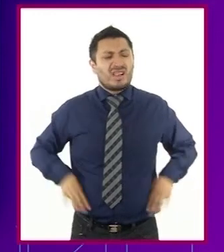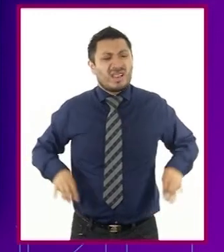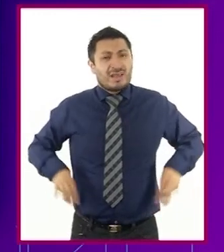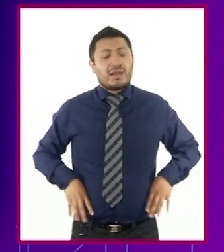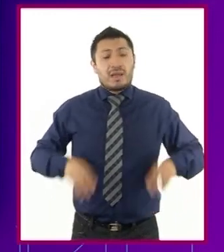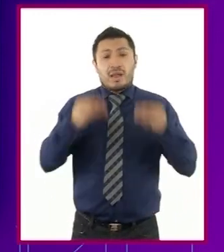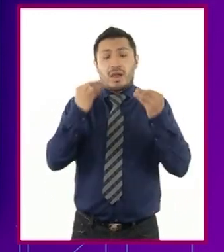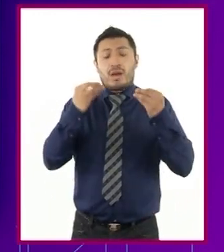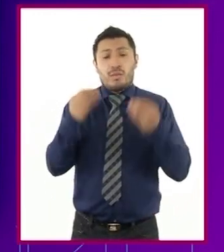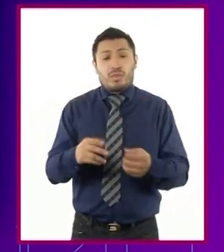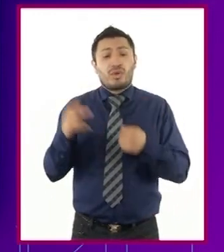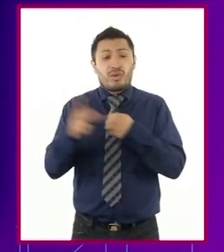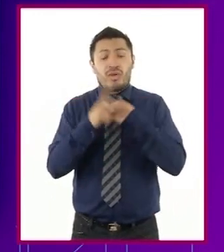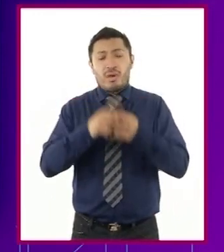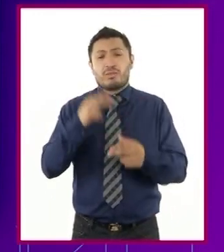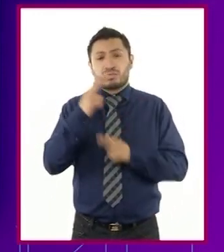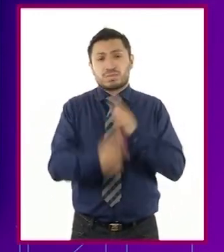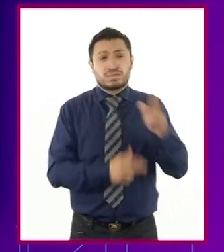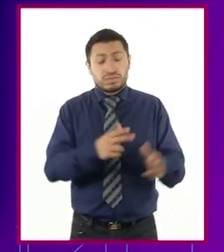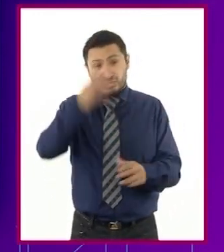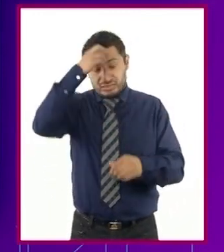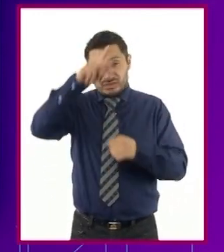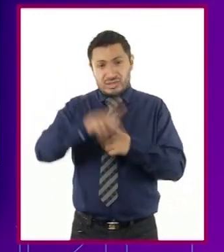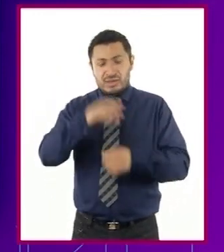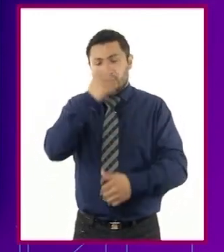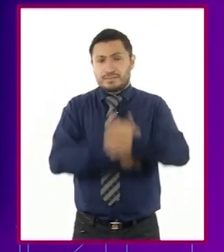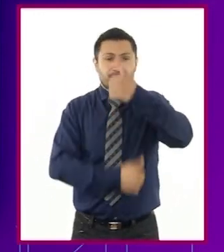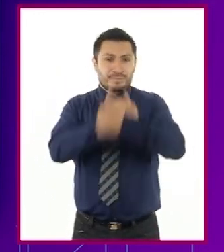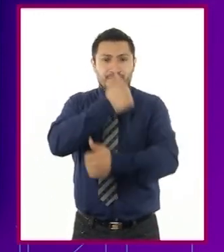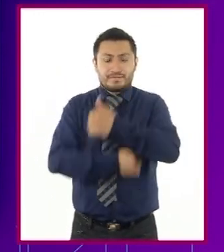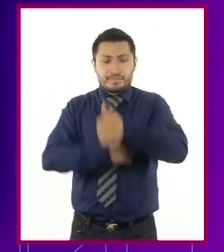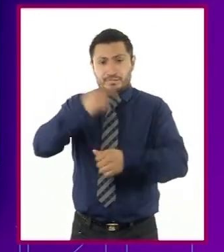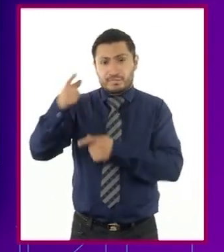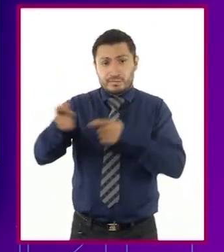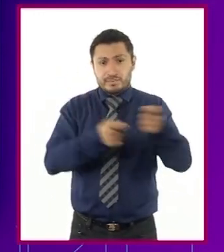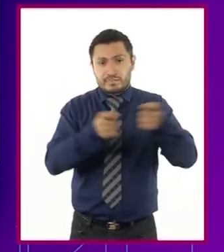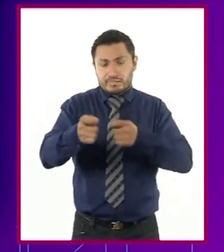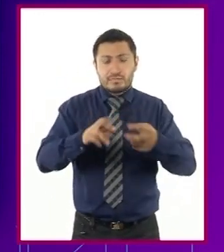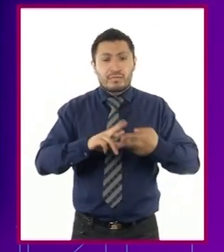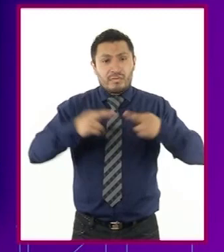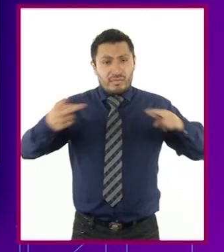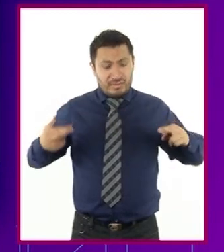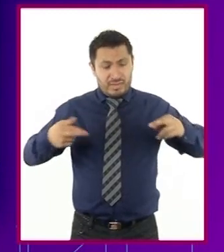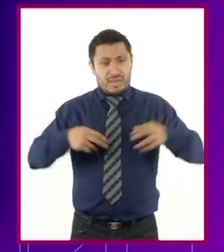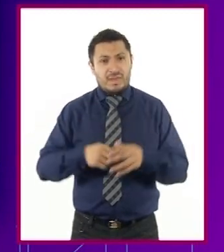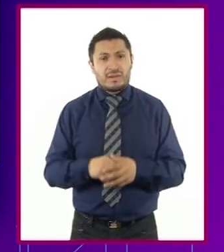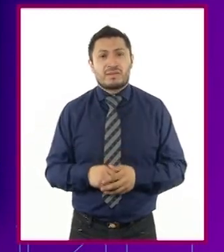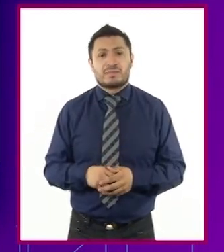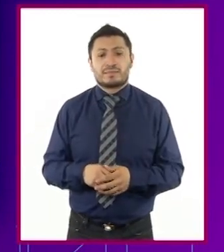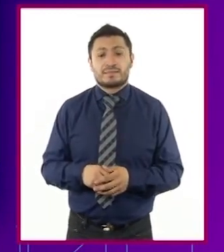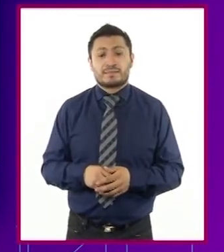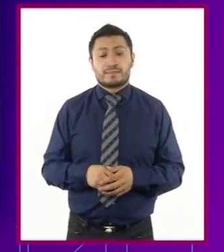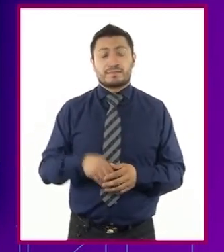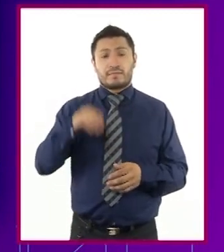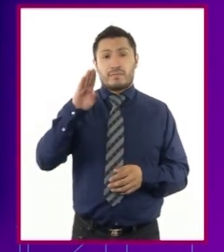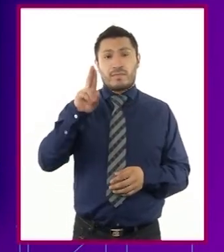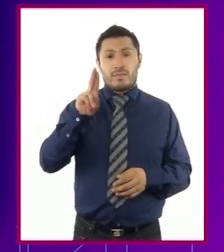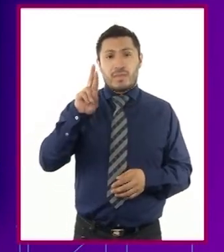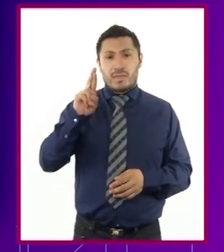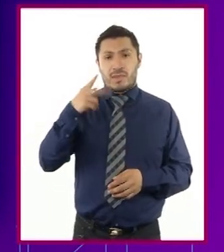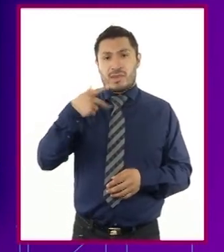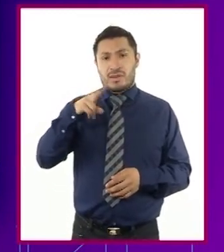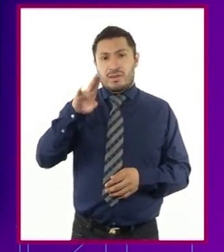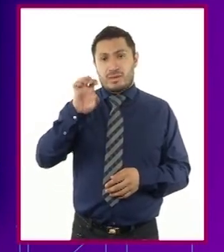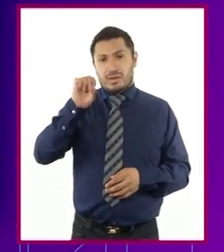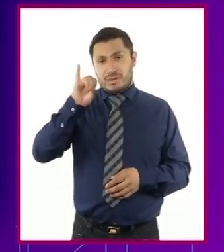potencias industriales europeas comenzaron a competir entre sí por el control de los recursos. La burguesía, mientras